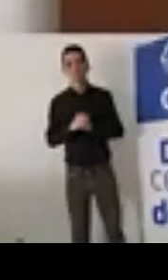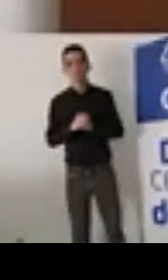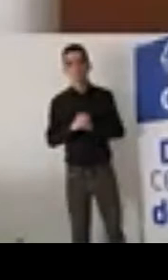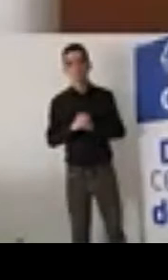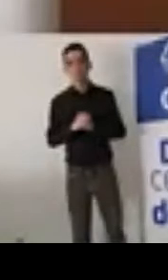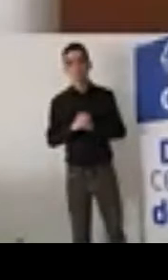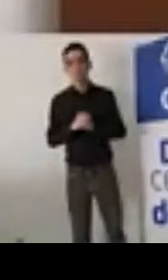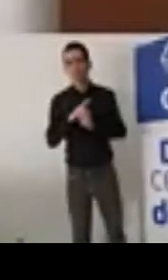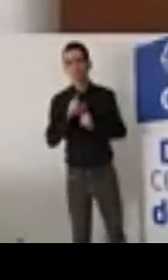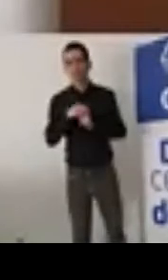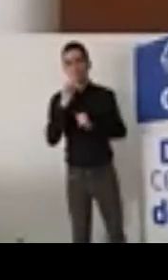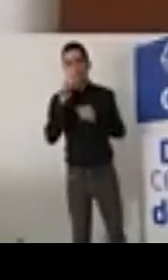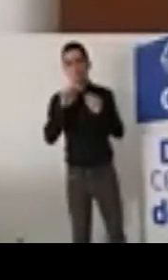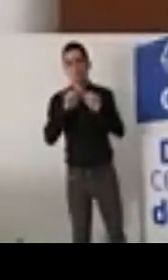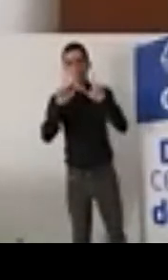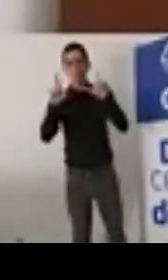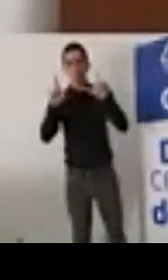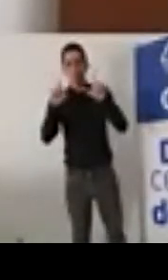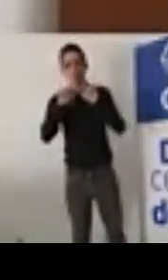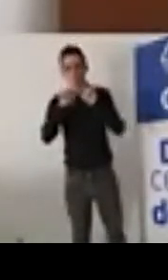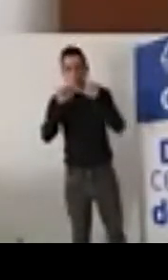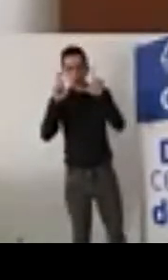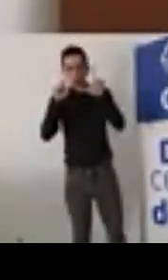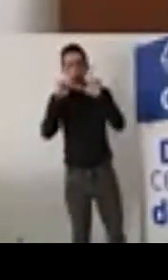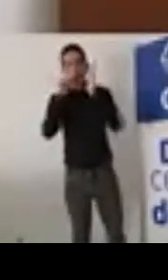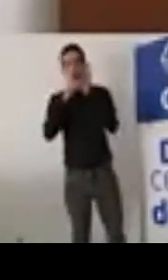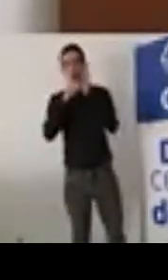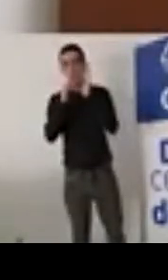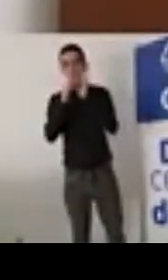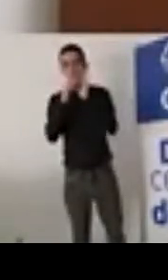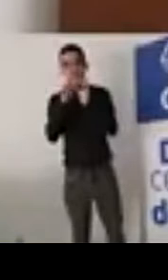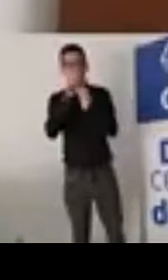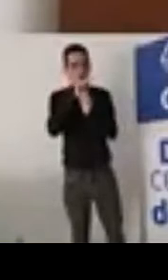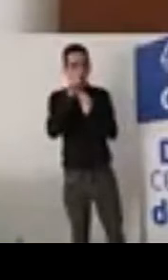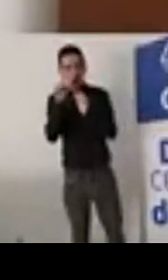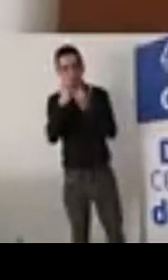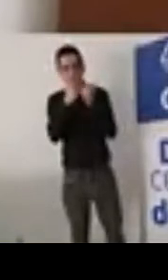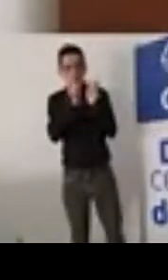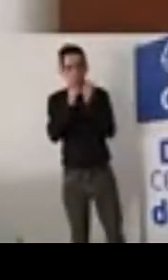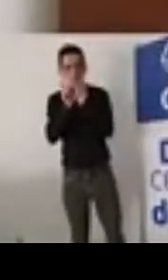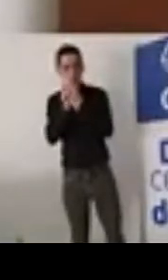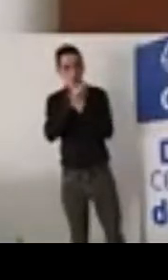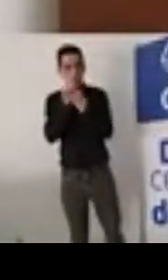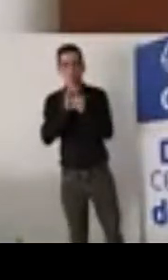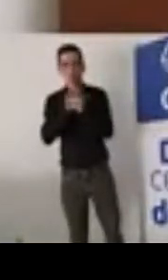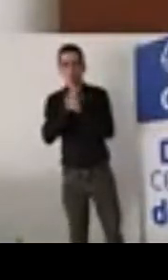ustedes nada más tienen que hacer clic para dirigirse a esa sala. Si no encuentran ese